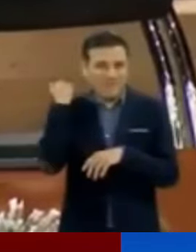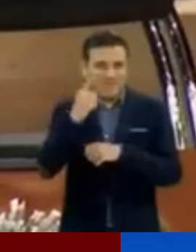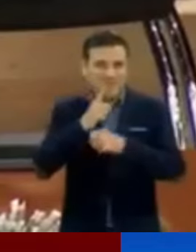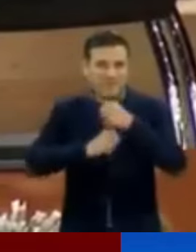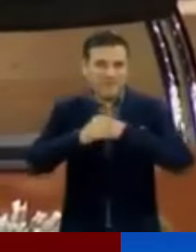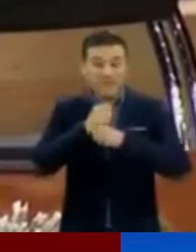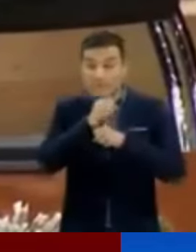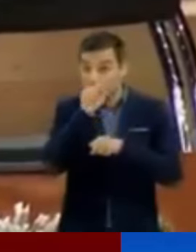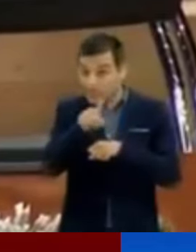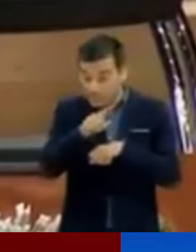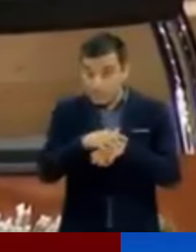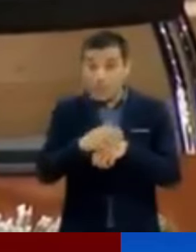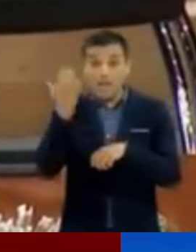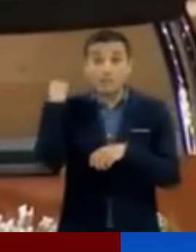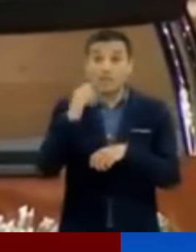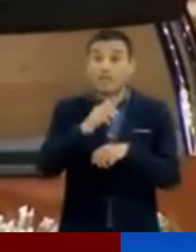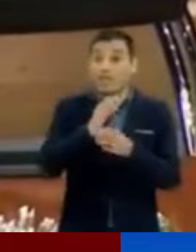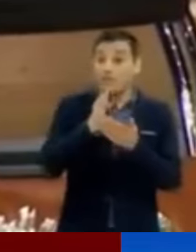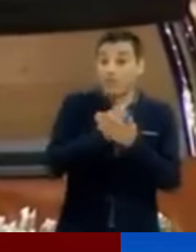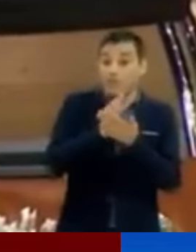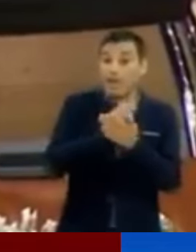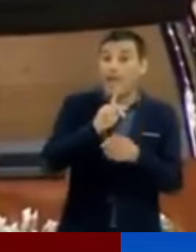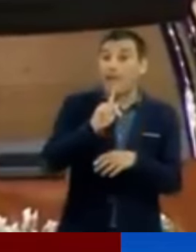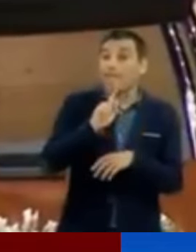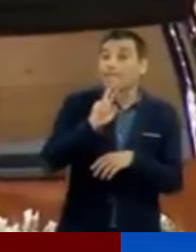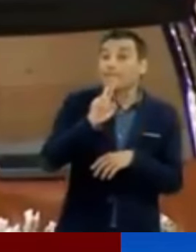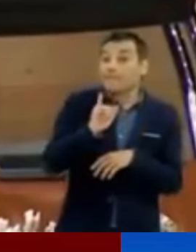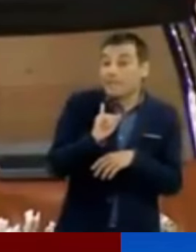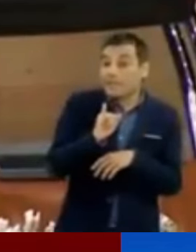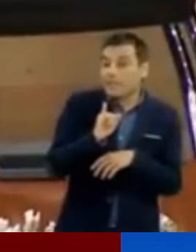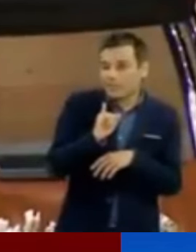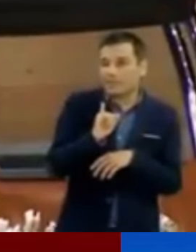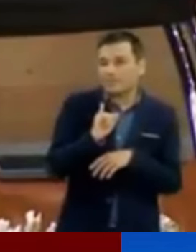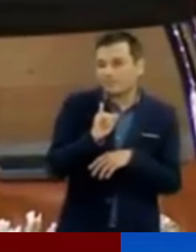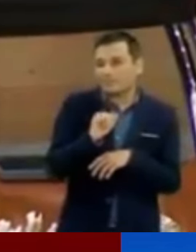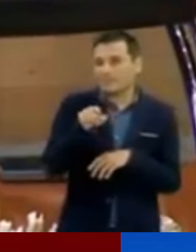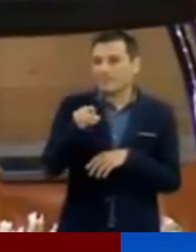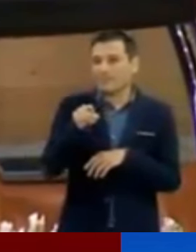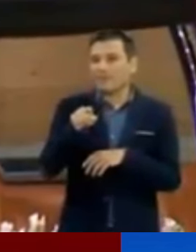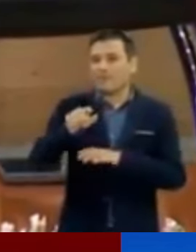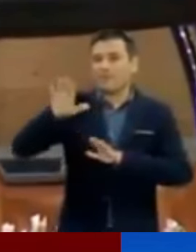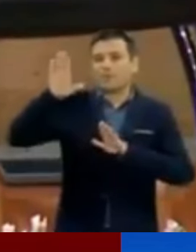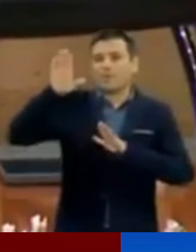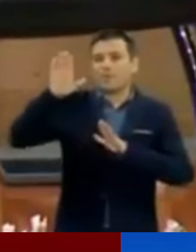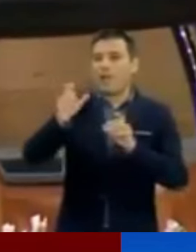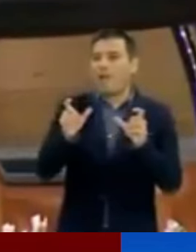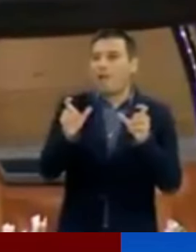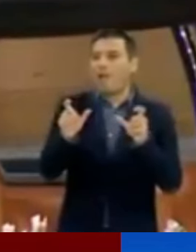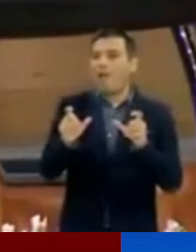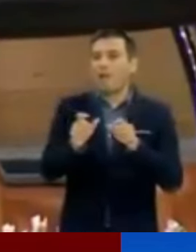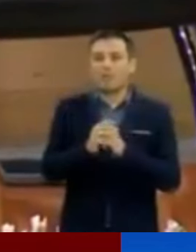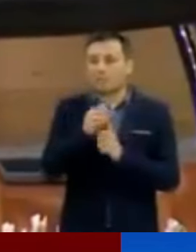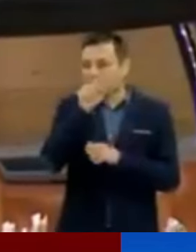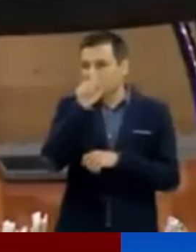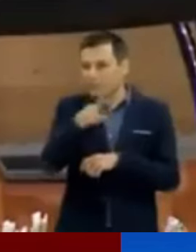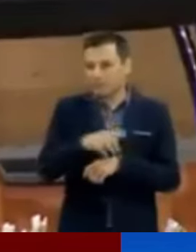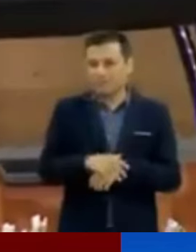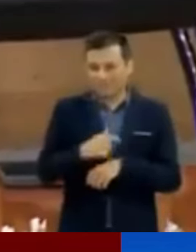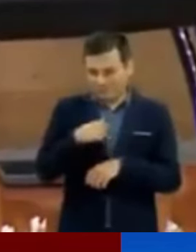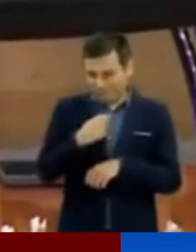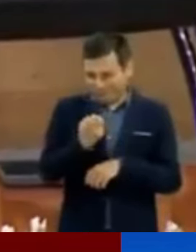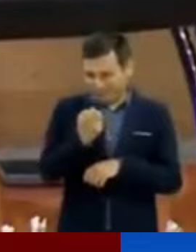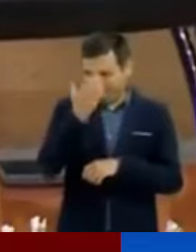juntos Morena y el PRI por mantenerle la inmunidad procesal a Cuauhtémoc Blanco. Eso a nosotros no se nos